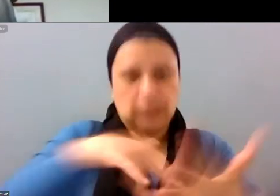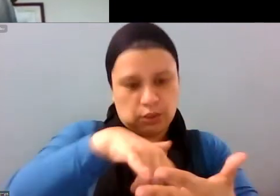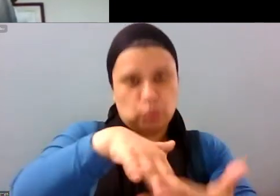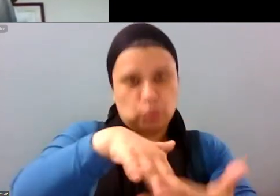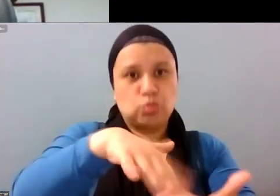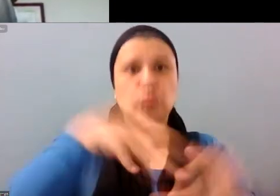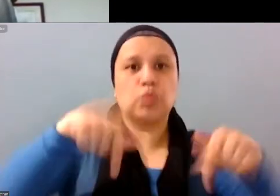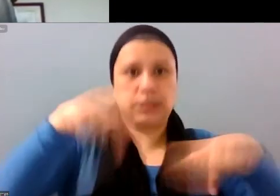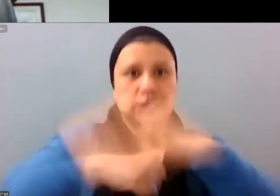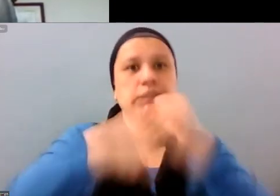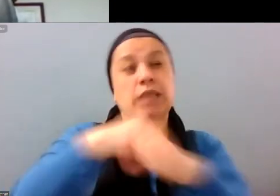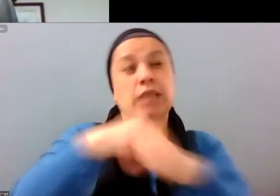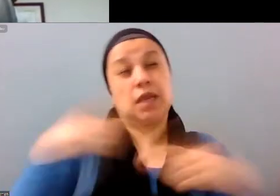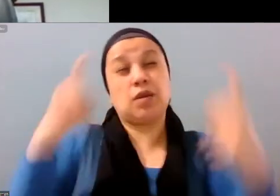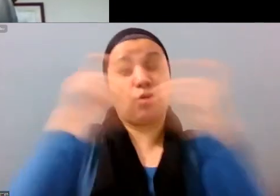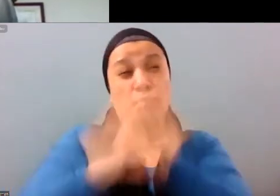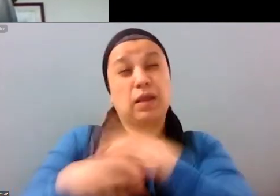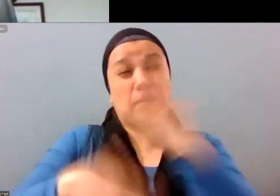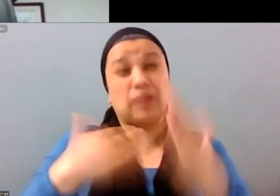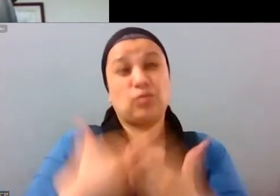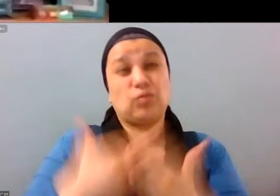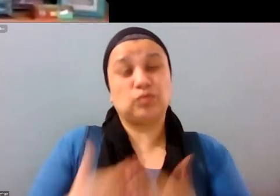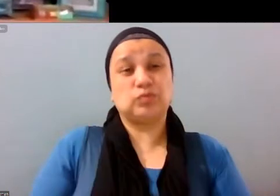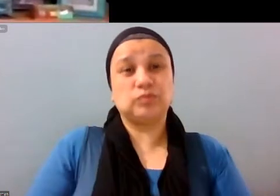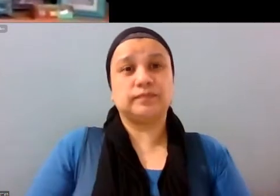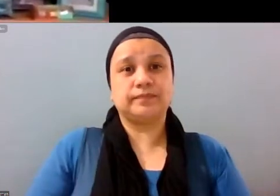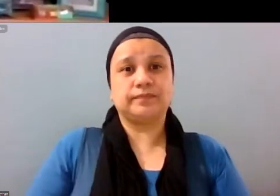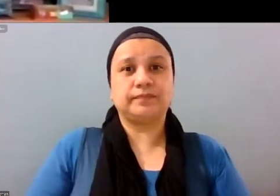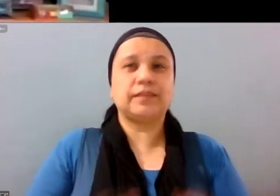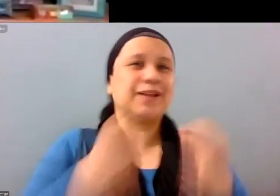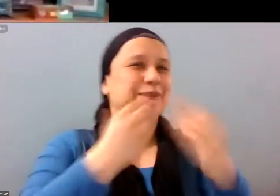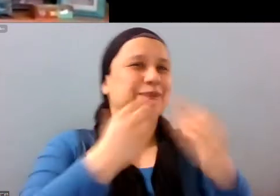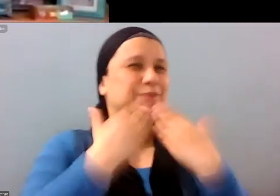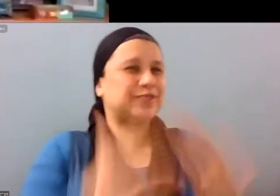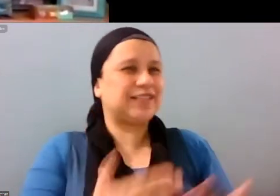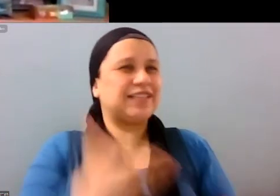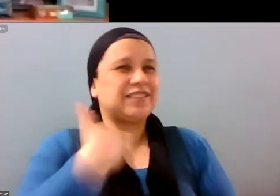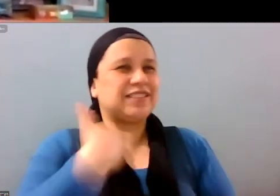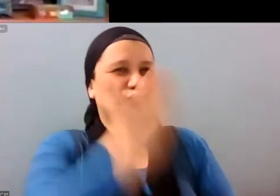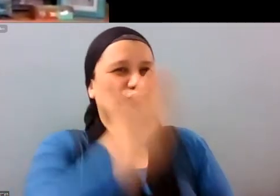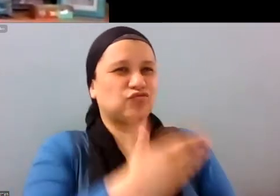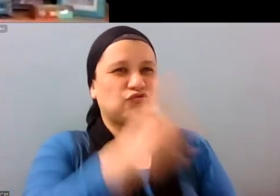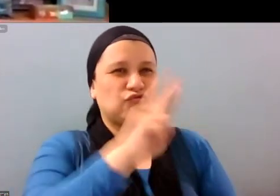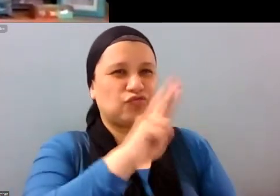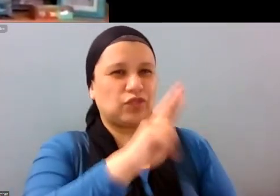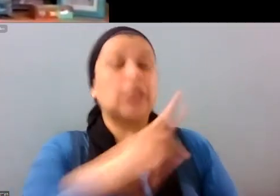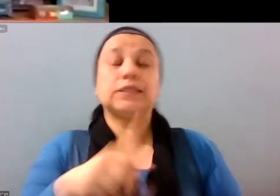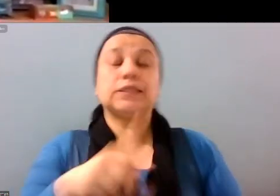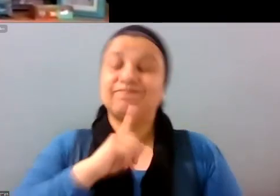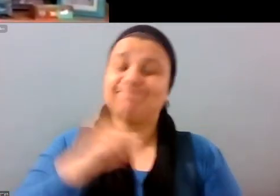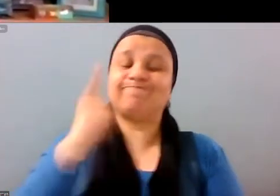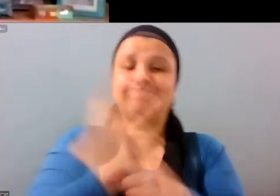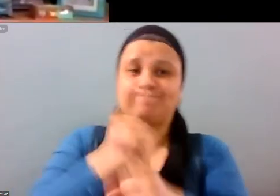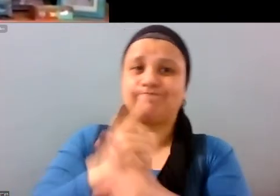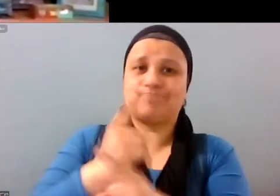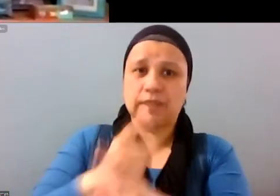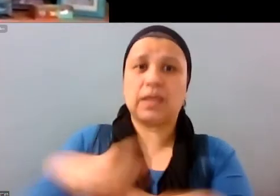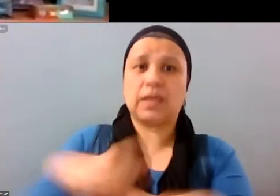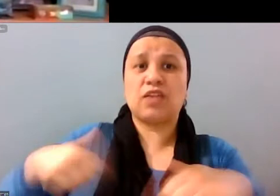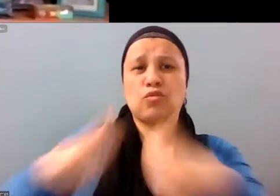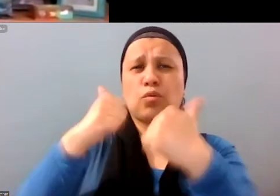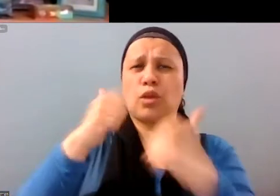tan complicado para todos Muchísimas gracias don Rodrigo efectivamente el reto ha sido para